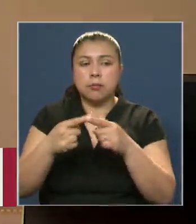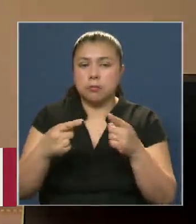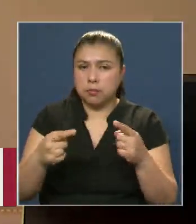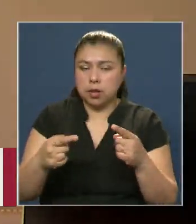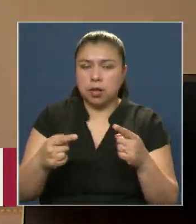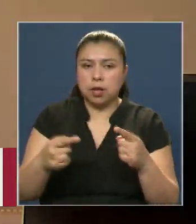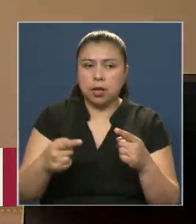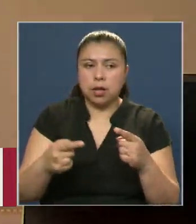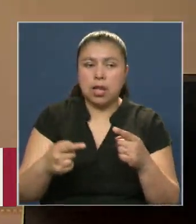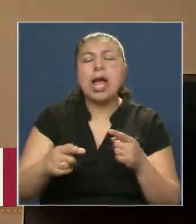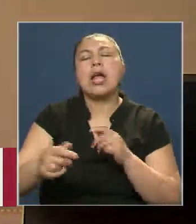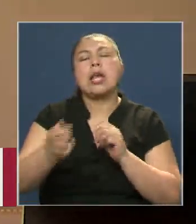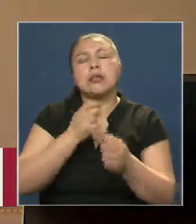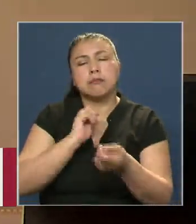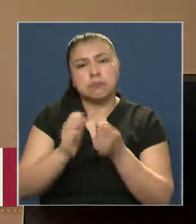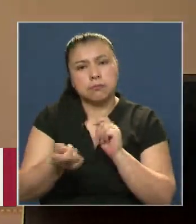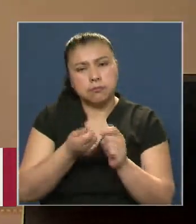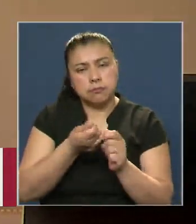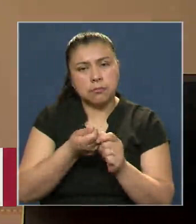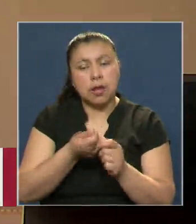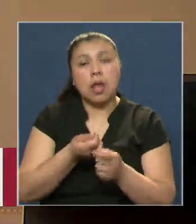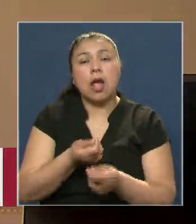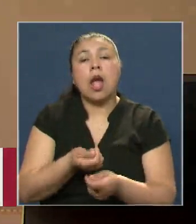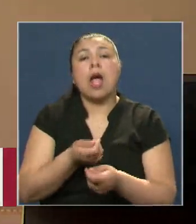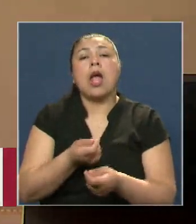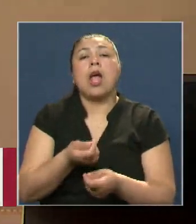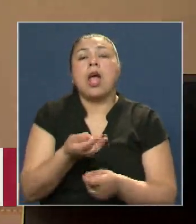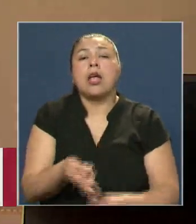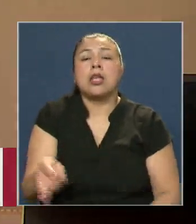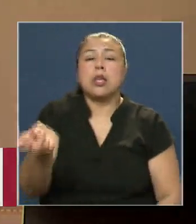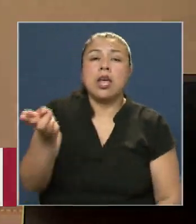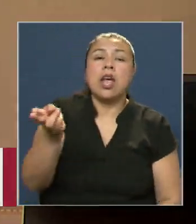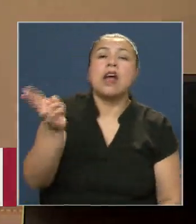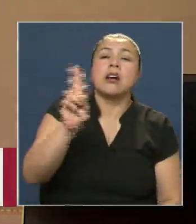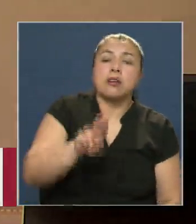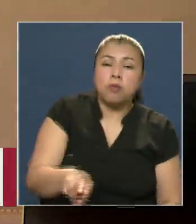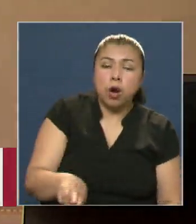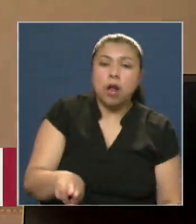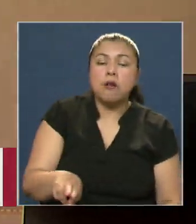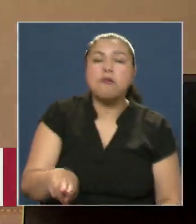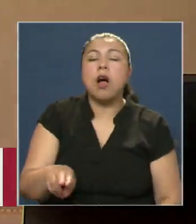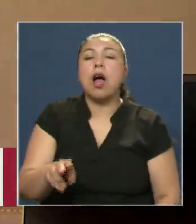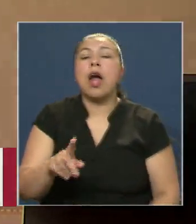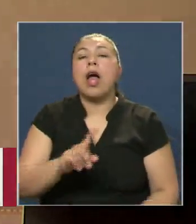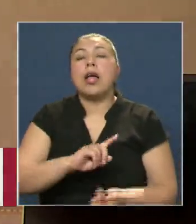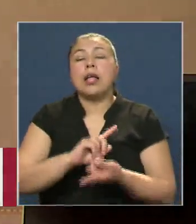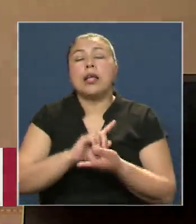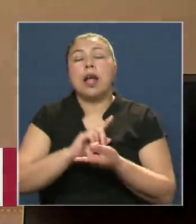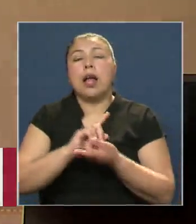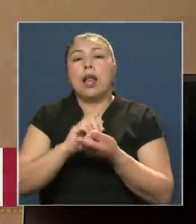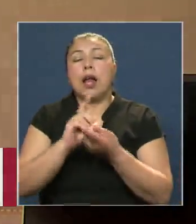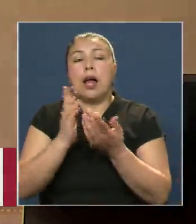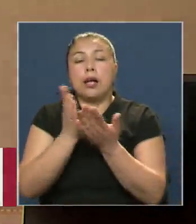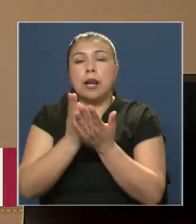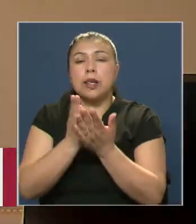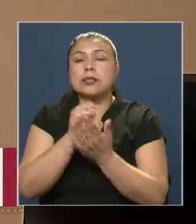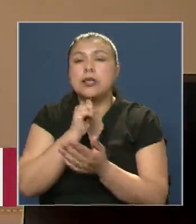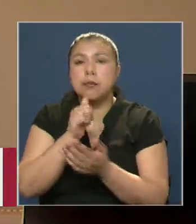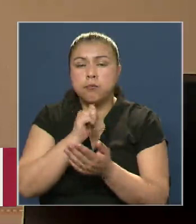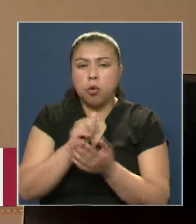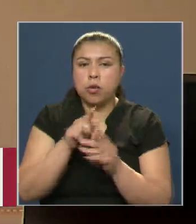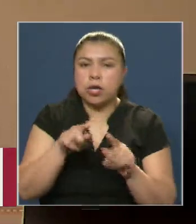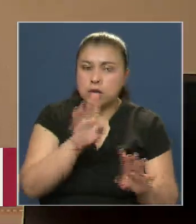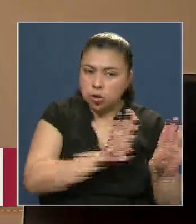tiene un riesgo importante de volver a una situación de vulnerabilidad. Y en ese sentido el Estado tiene que darle una protección